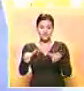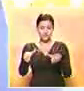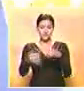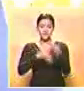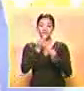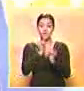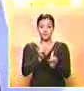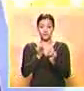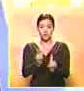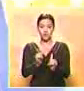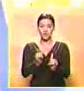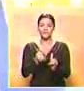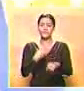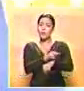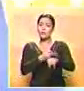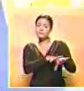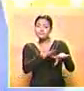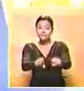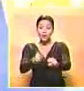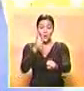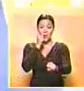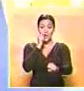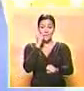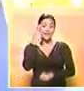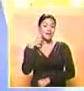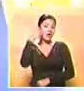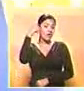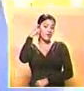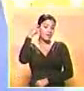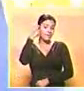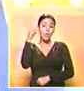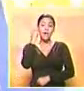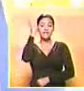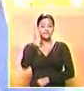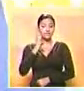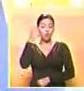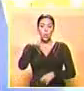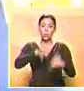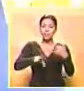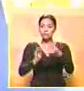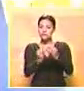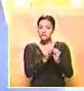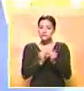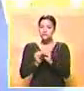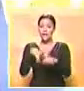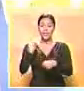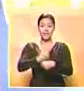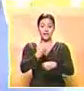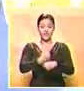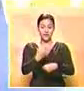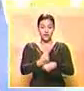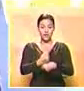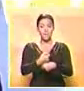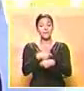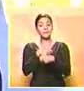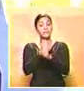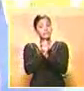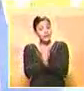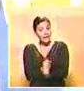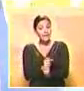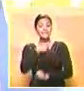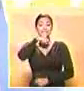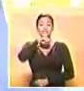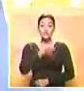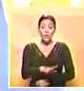A solo horas de la toma de posesión del presidente electo de los Estados Unidos, Barack Obama, en Washington ultiman los preparativos para una jornada que se estima será